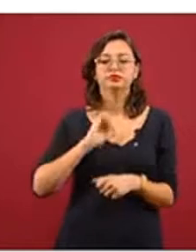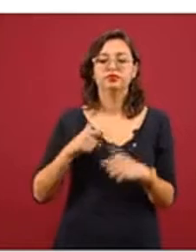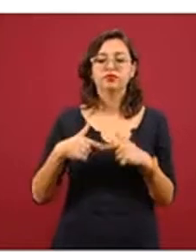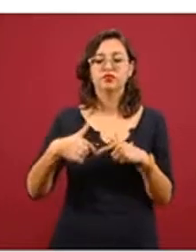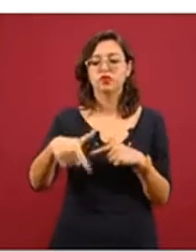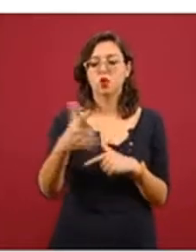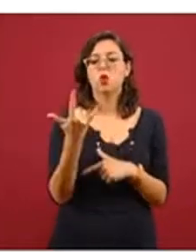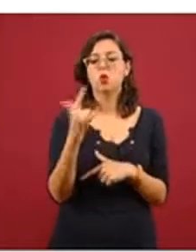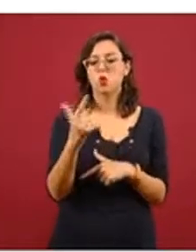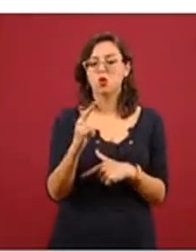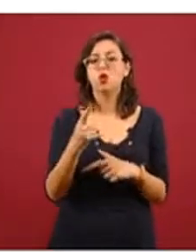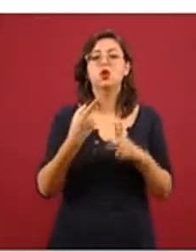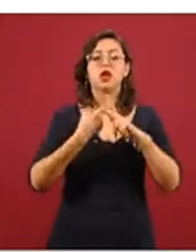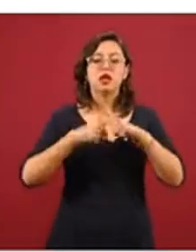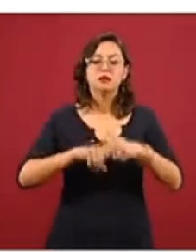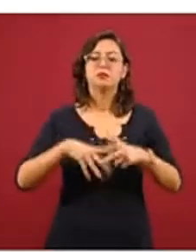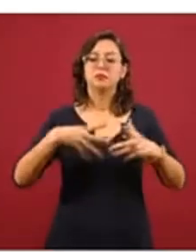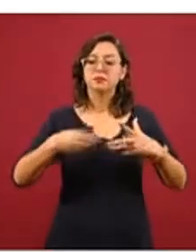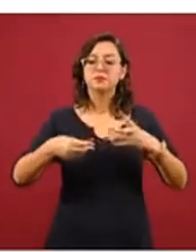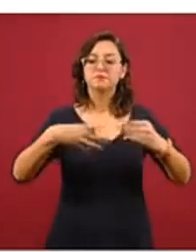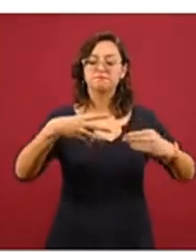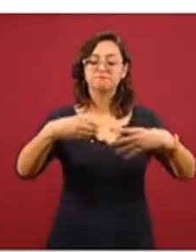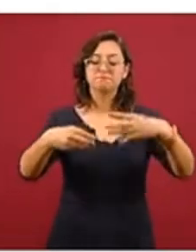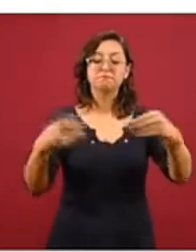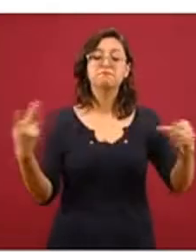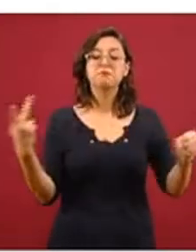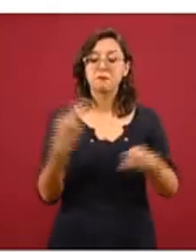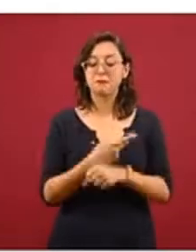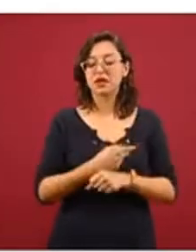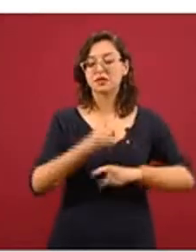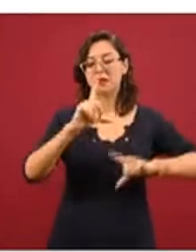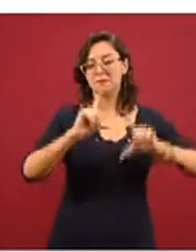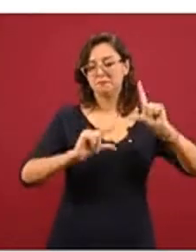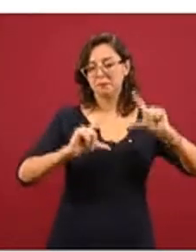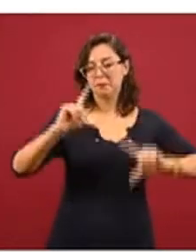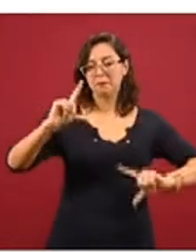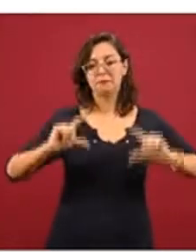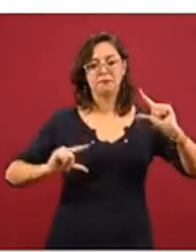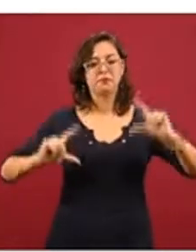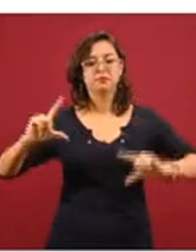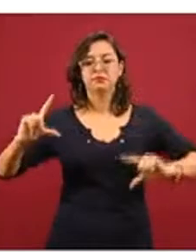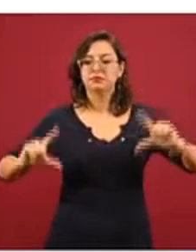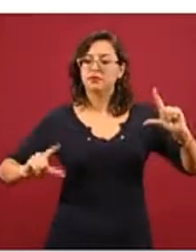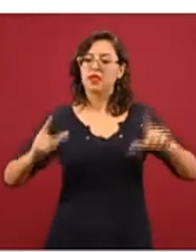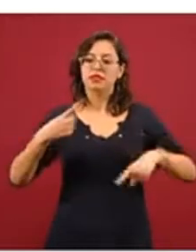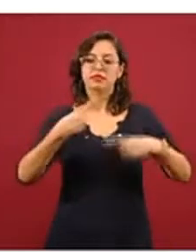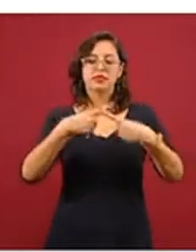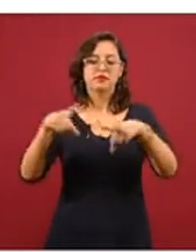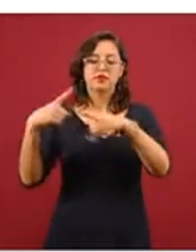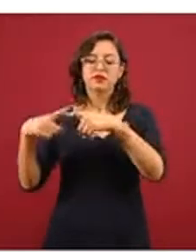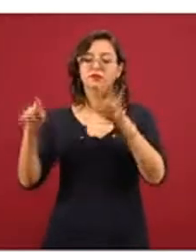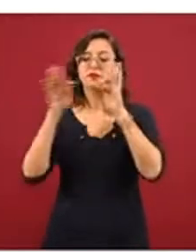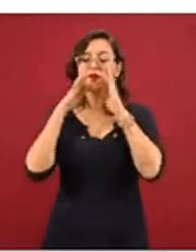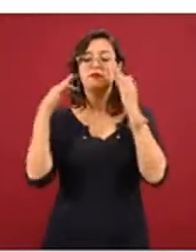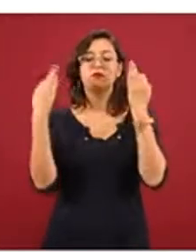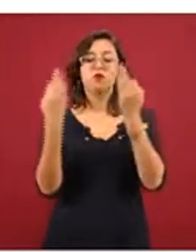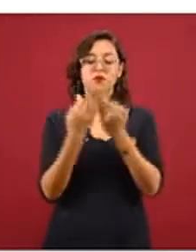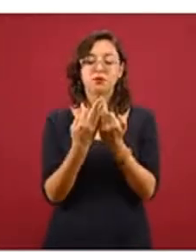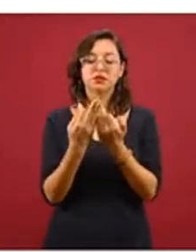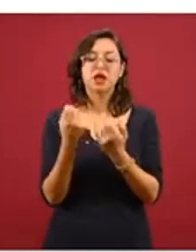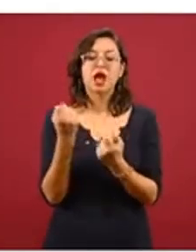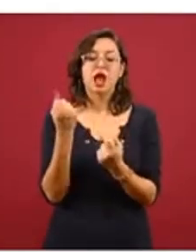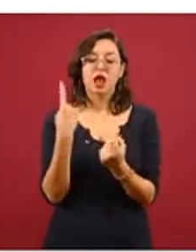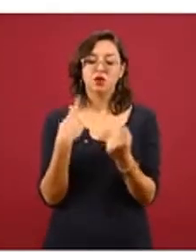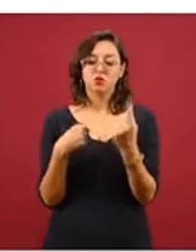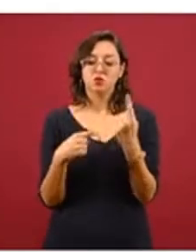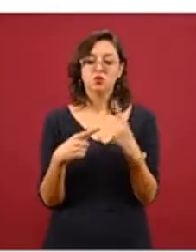de julio. Entonces esto hace que en su momento las cargas se distribuyan de diferentes formas, algunas